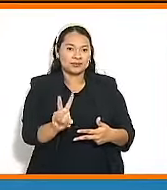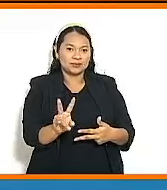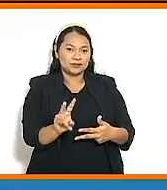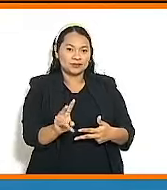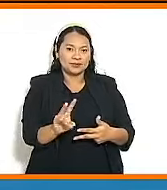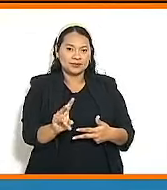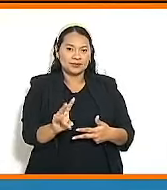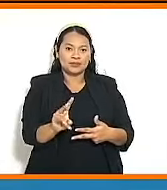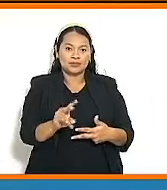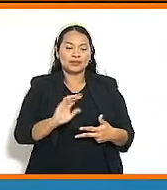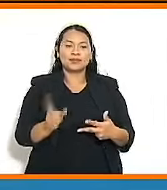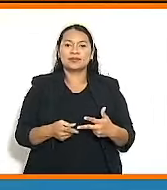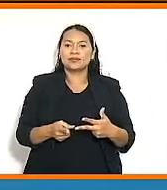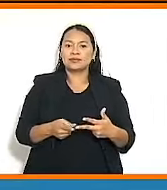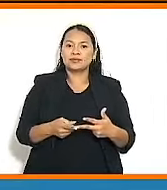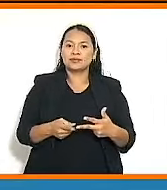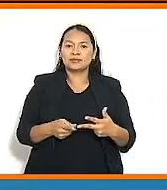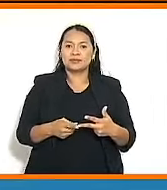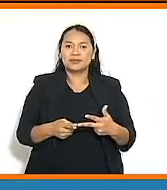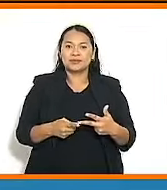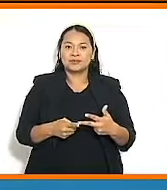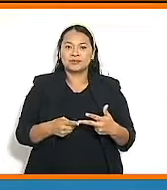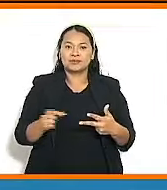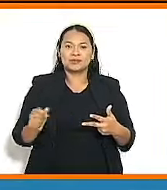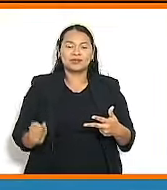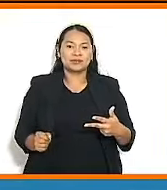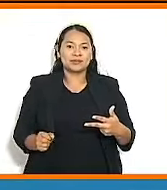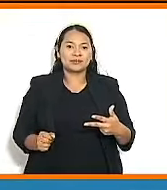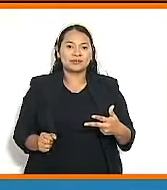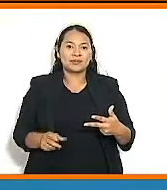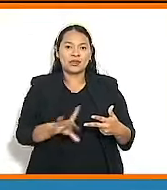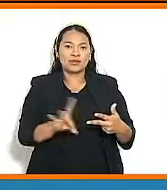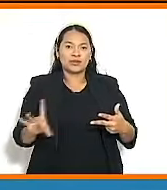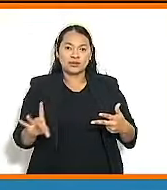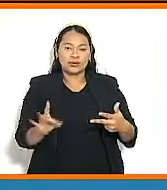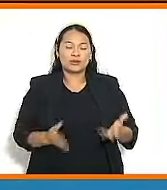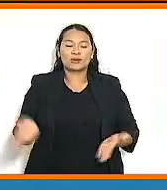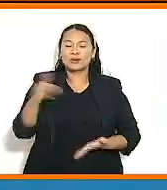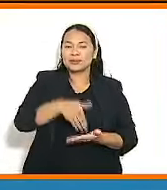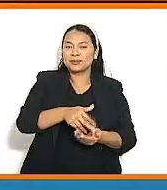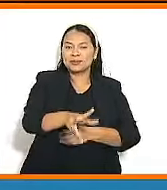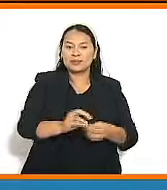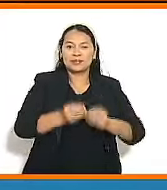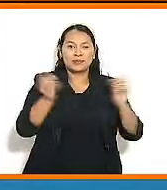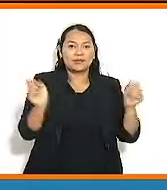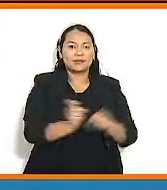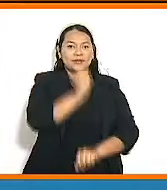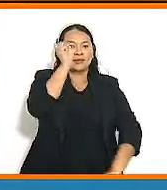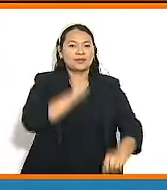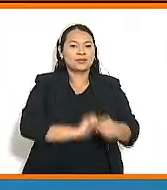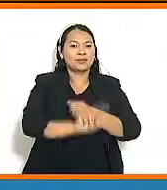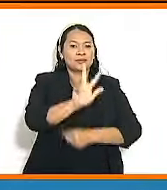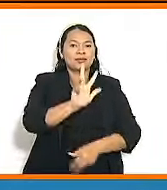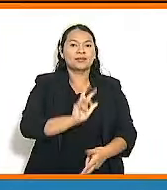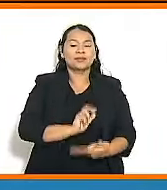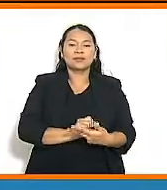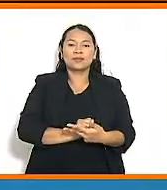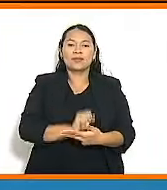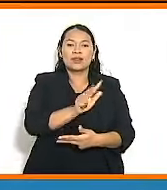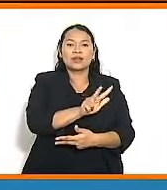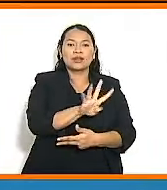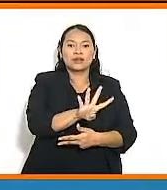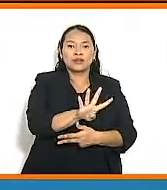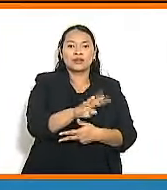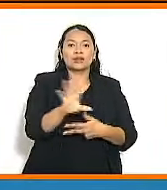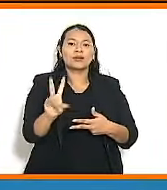17, tercer y último número, favorecedor. 88, con mucho gusto repito los tres números ganadores.